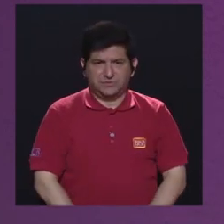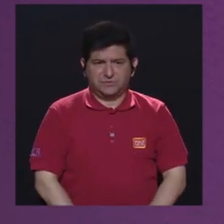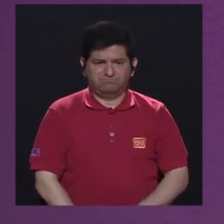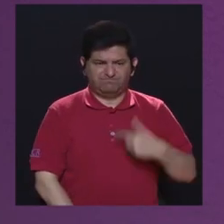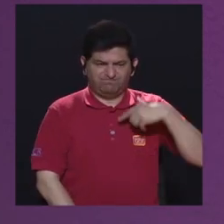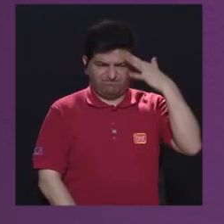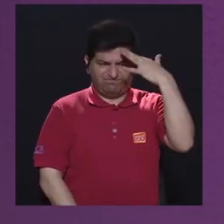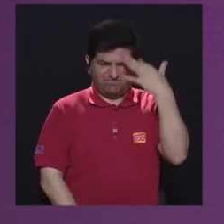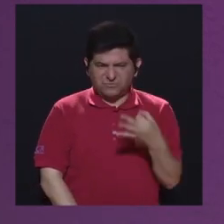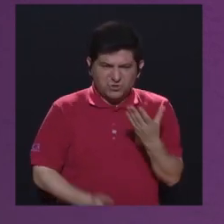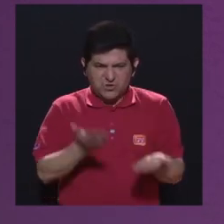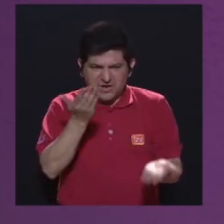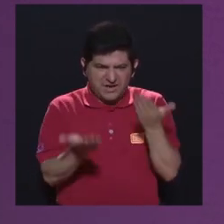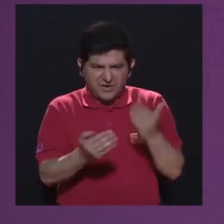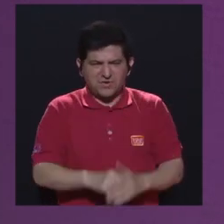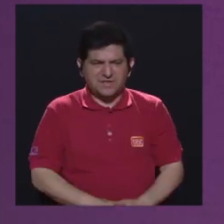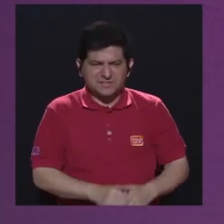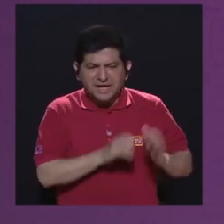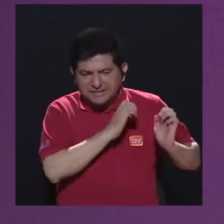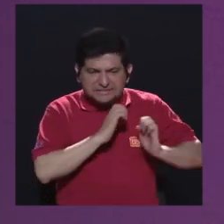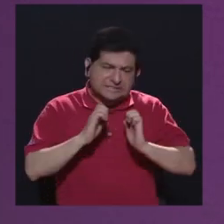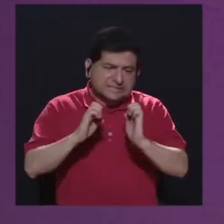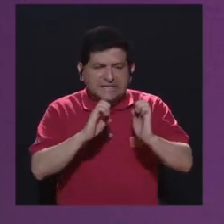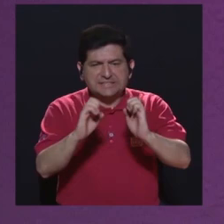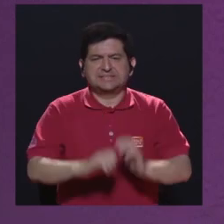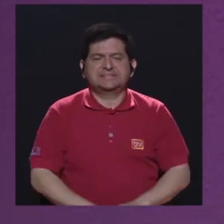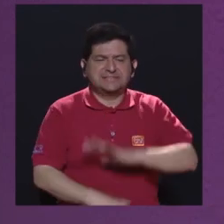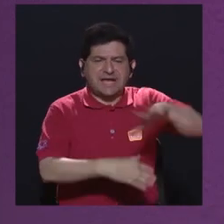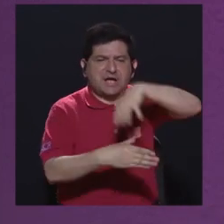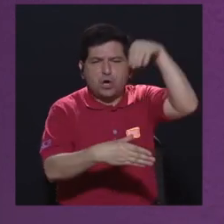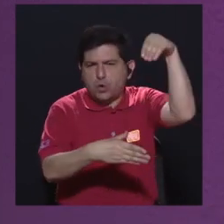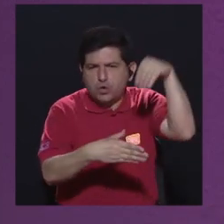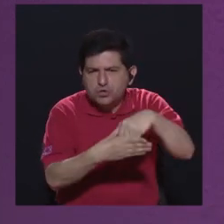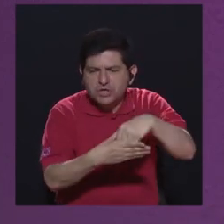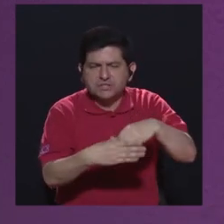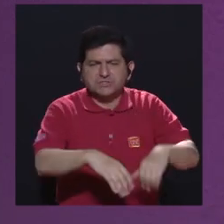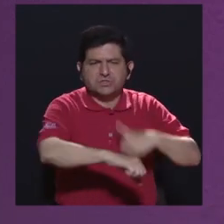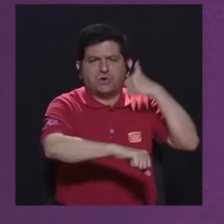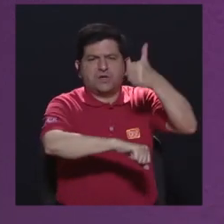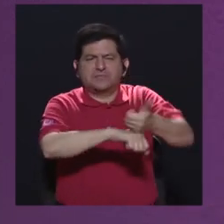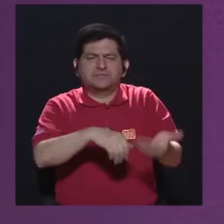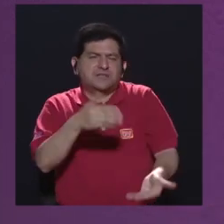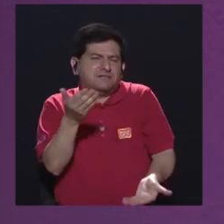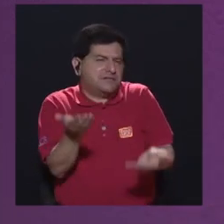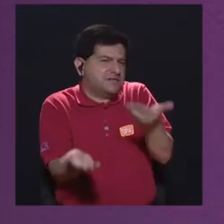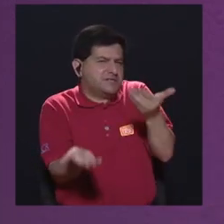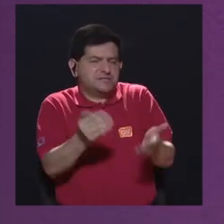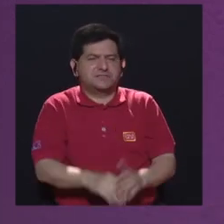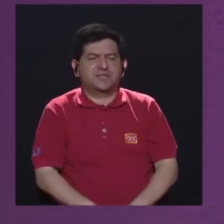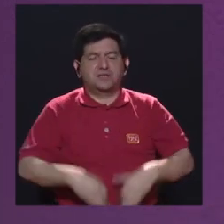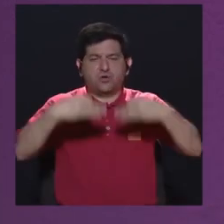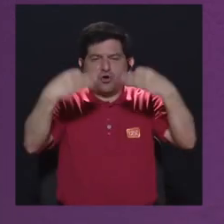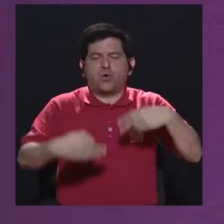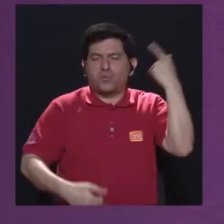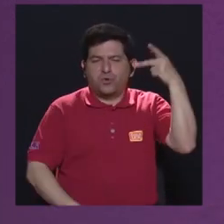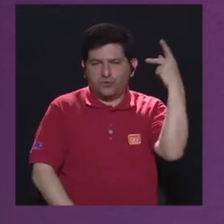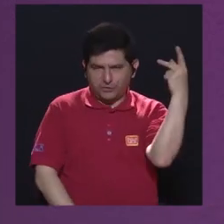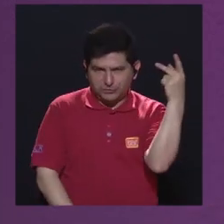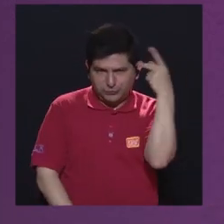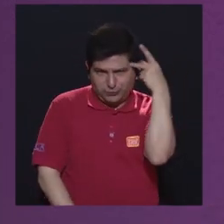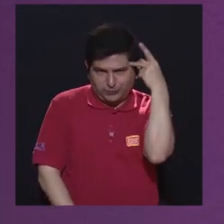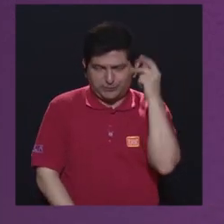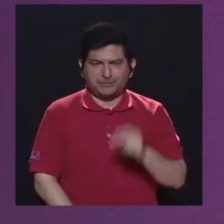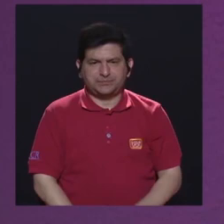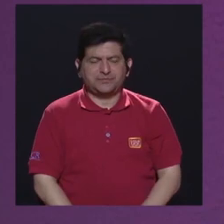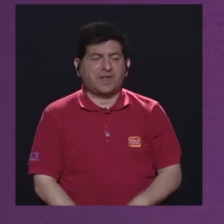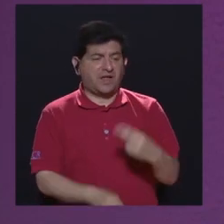me parece que podría ser bastante estratégico y contextual, muy situado de repente como una decisión política